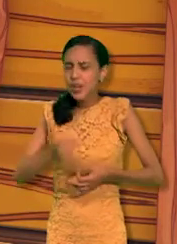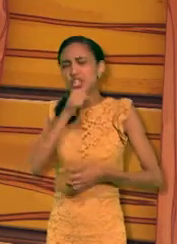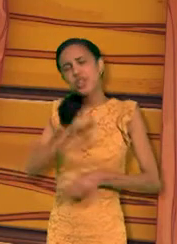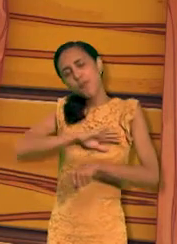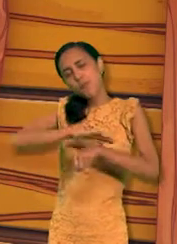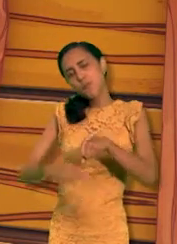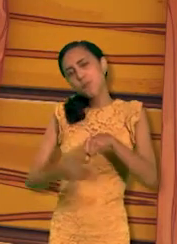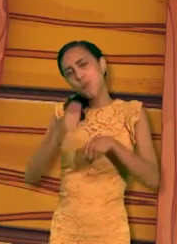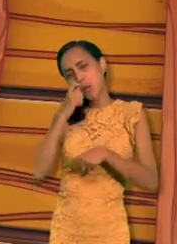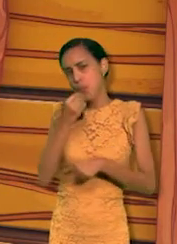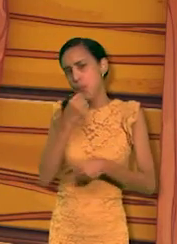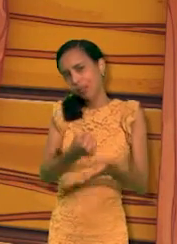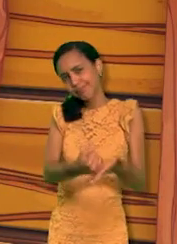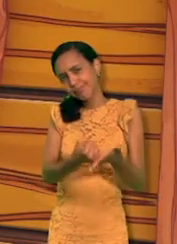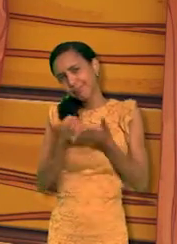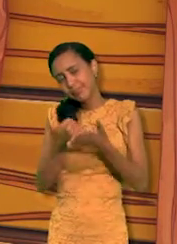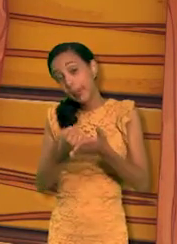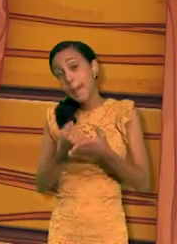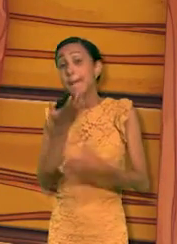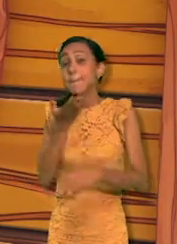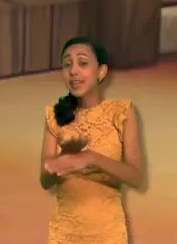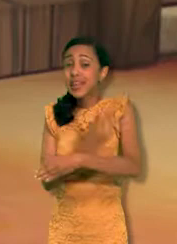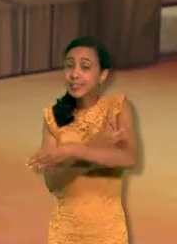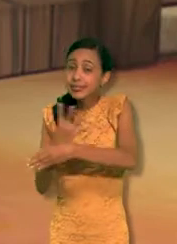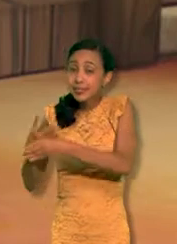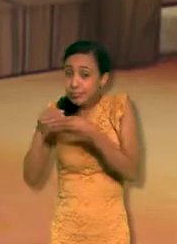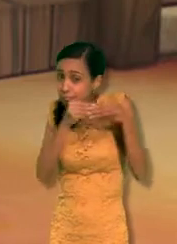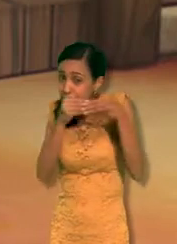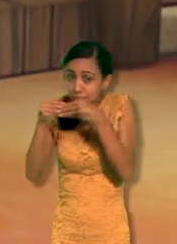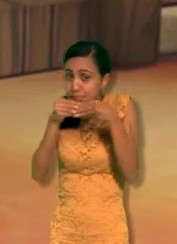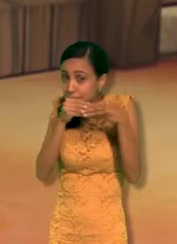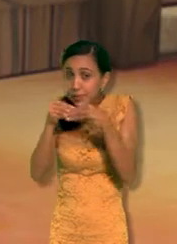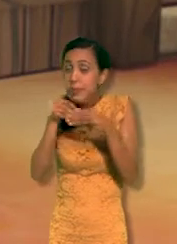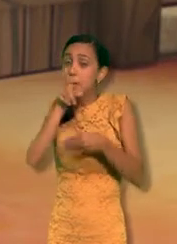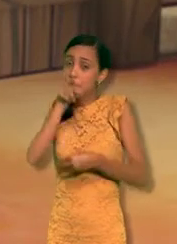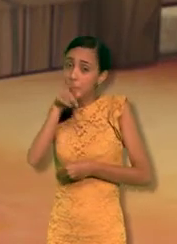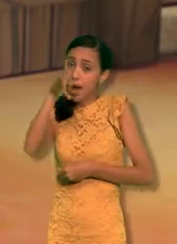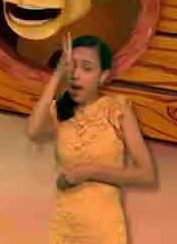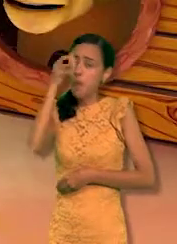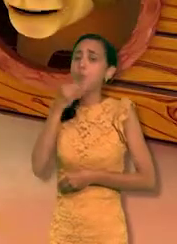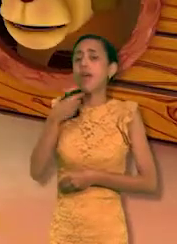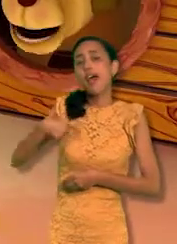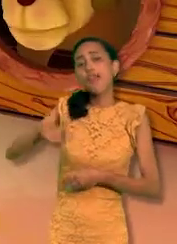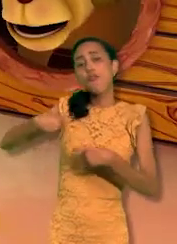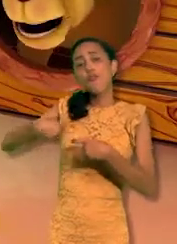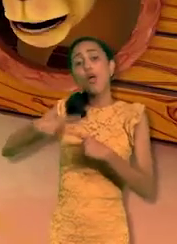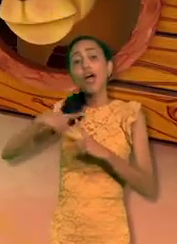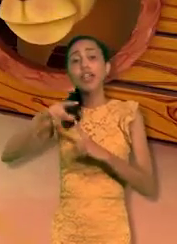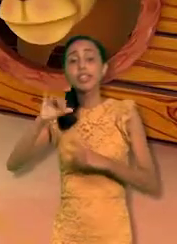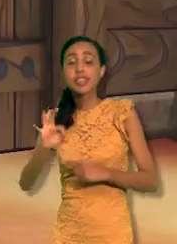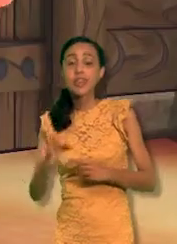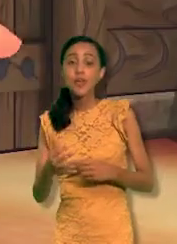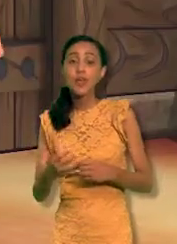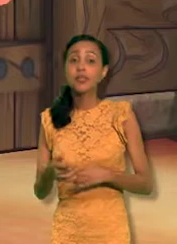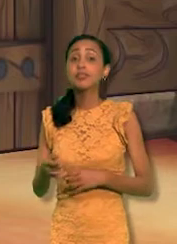Chibi, hermano, ¿pudieras por favor pedirle a la hierba, que le limpia el gallo, payo, el pico, para que vaya a la boda de su tío Perico?